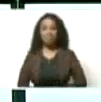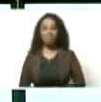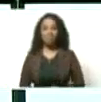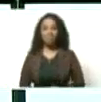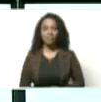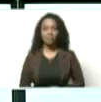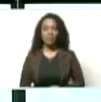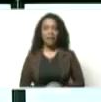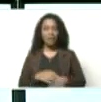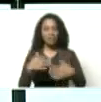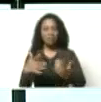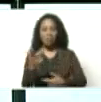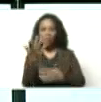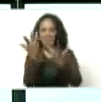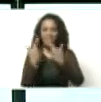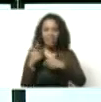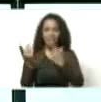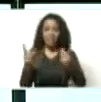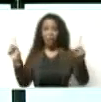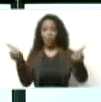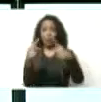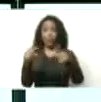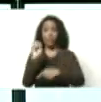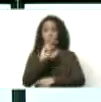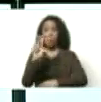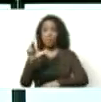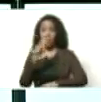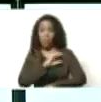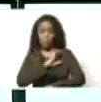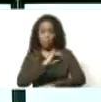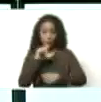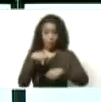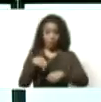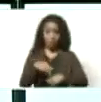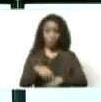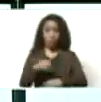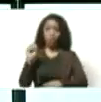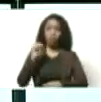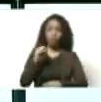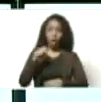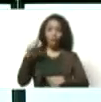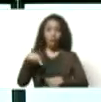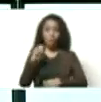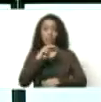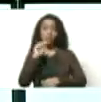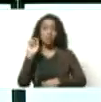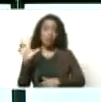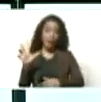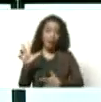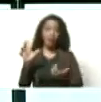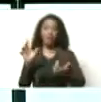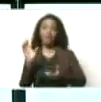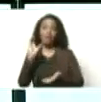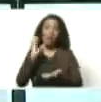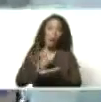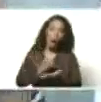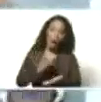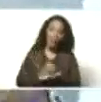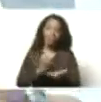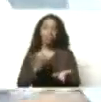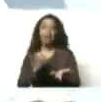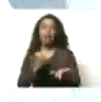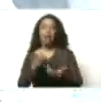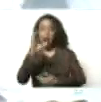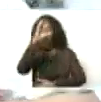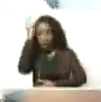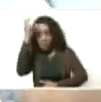qué me dice la orquesta es del 23 23 los frailes parte d tú